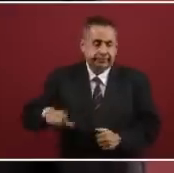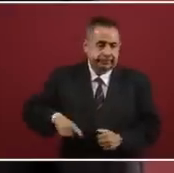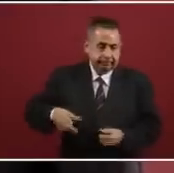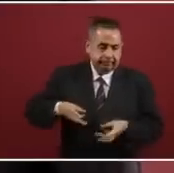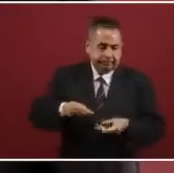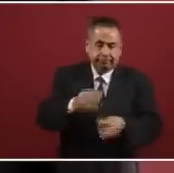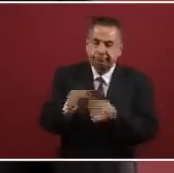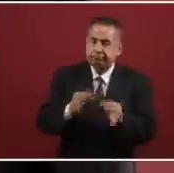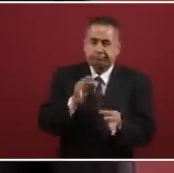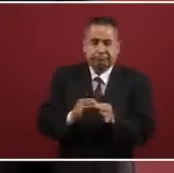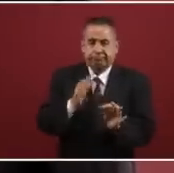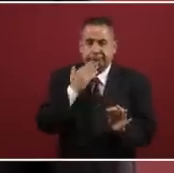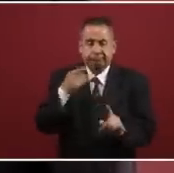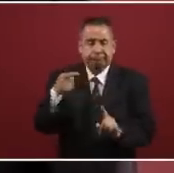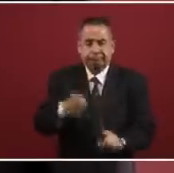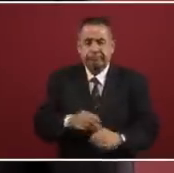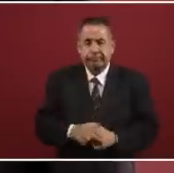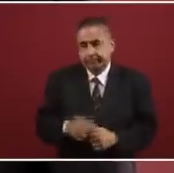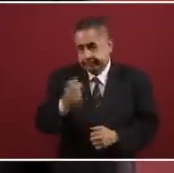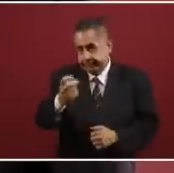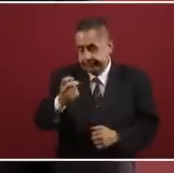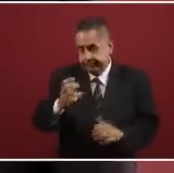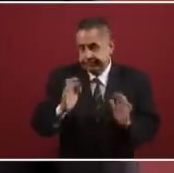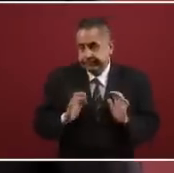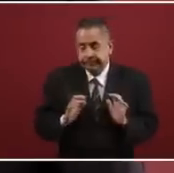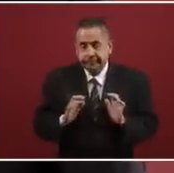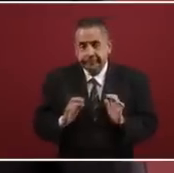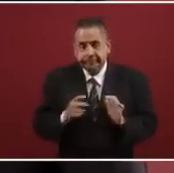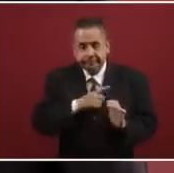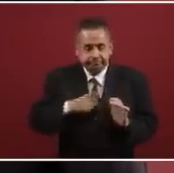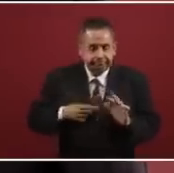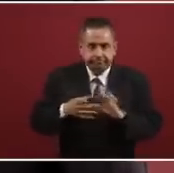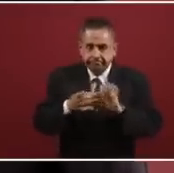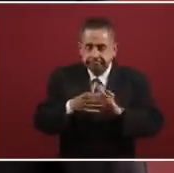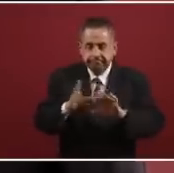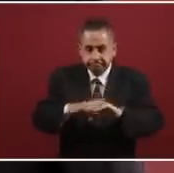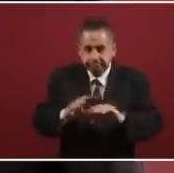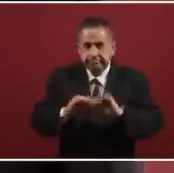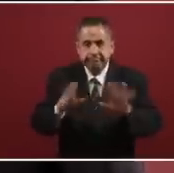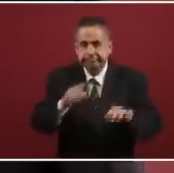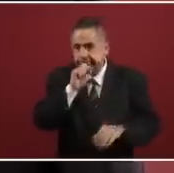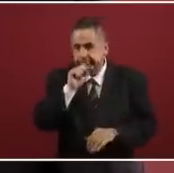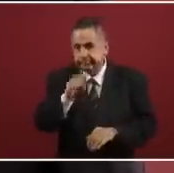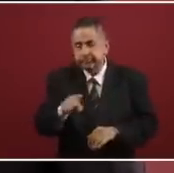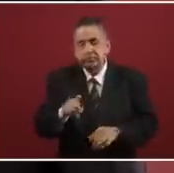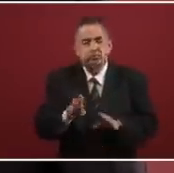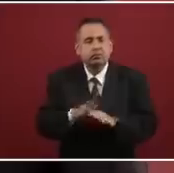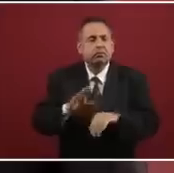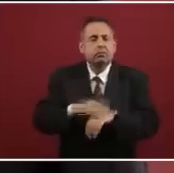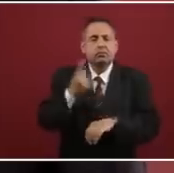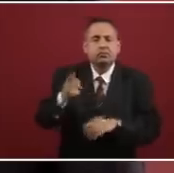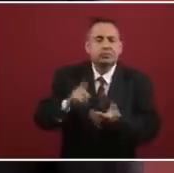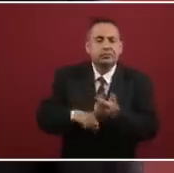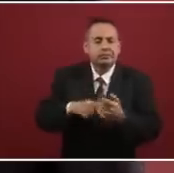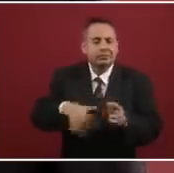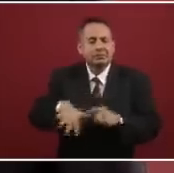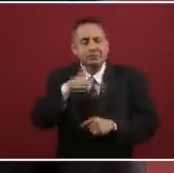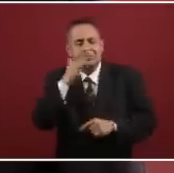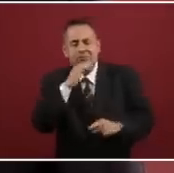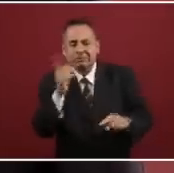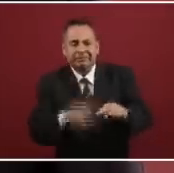gobierno. Eso es lo que debe de entenderse también del porqué del combate a la